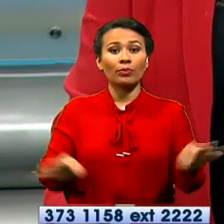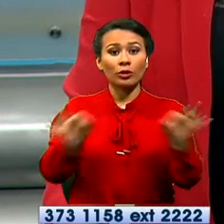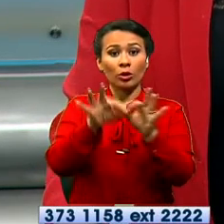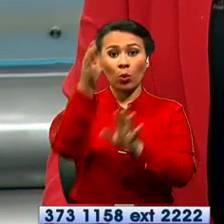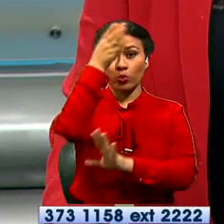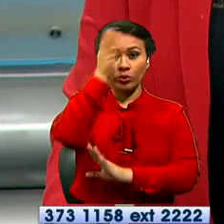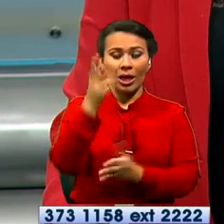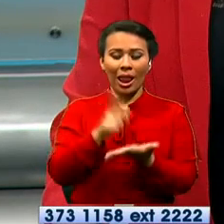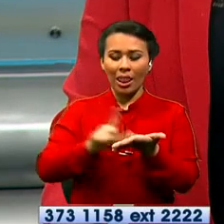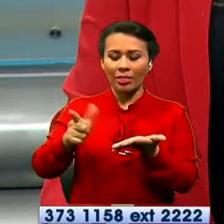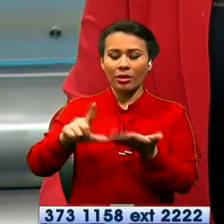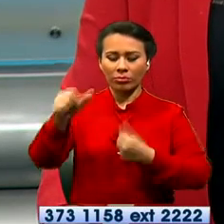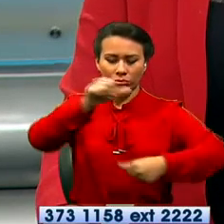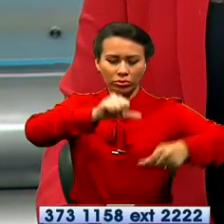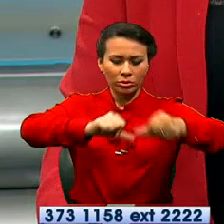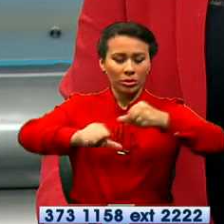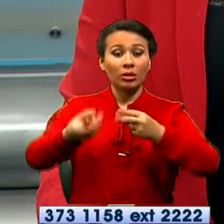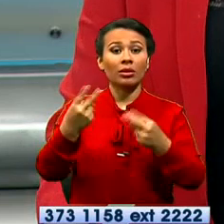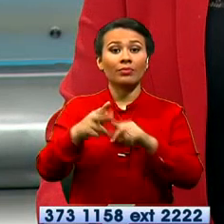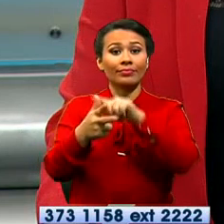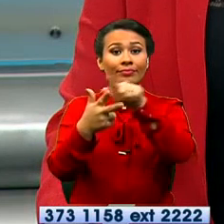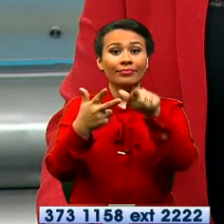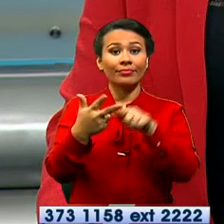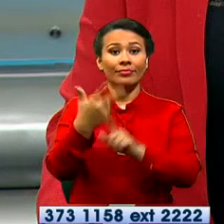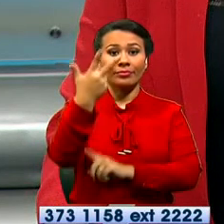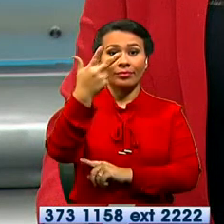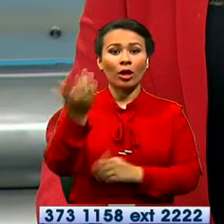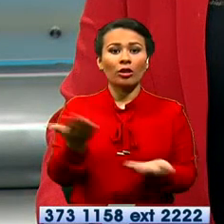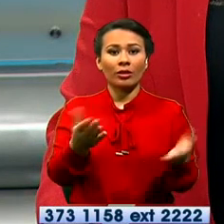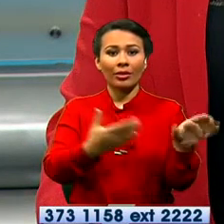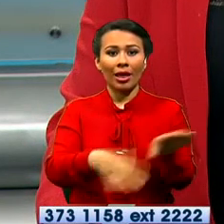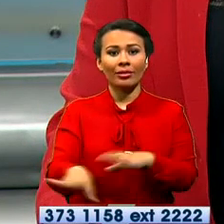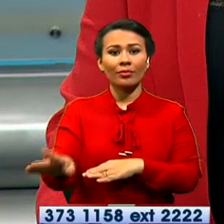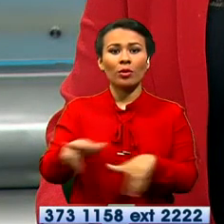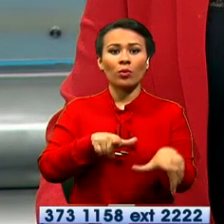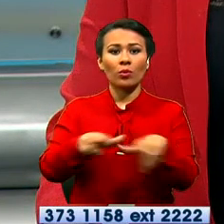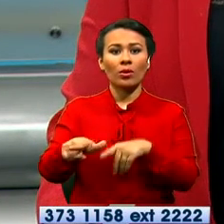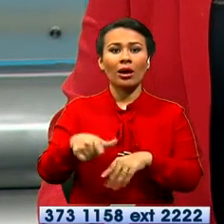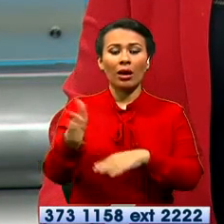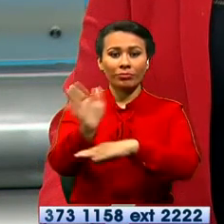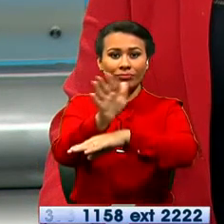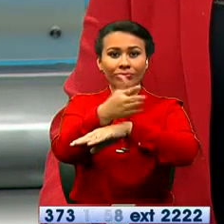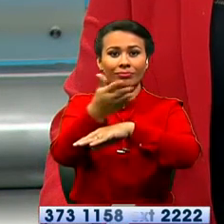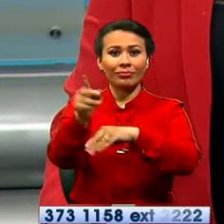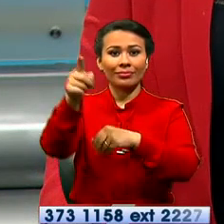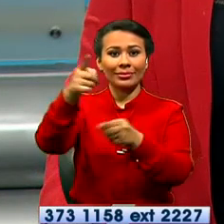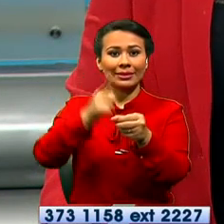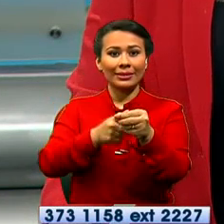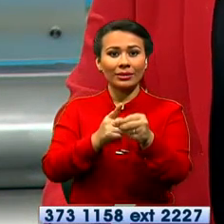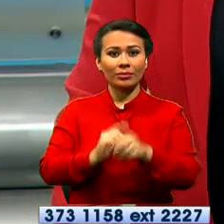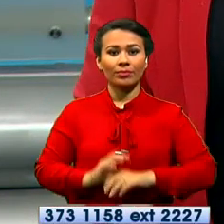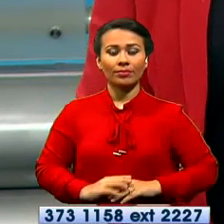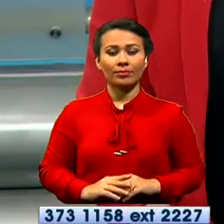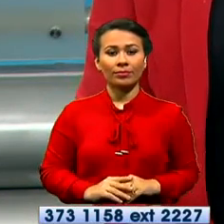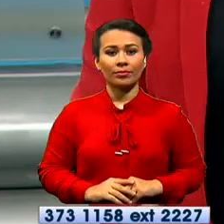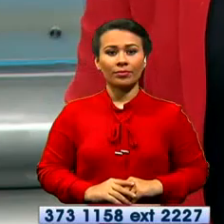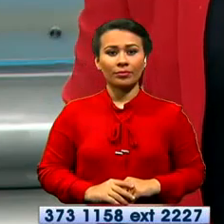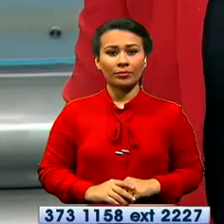cultural, literaria y científica. El acto se llevó a cabo en el Salón Amarillo del Palacio de Carondelet en Quito.